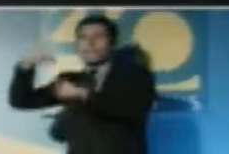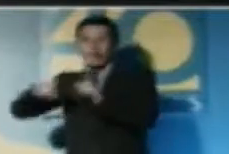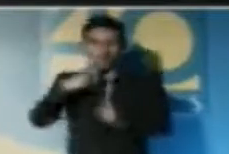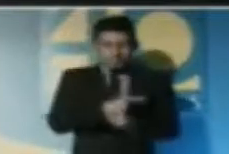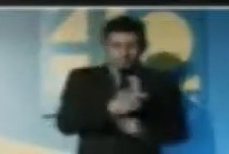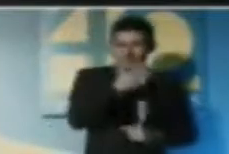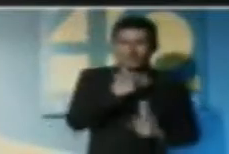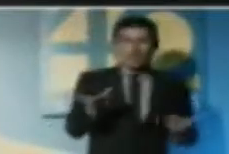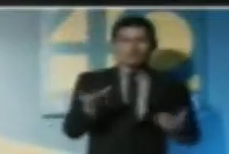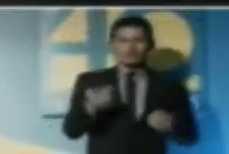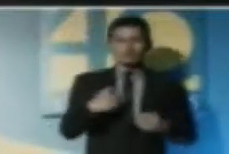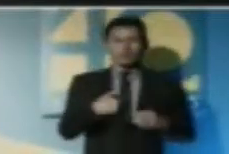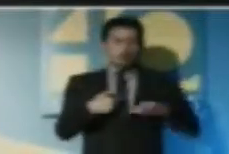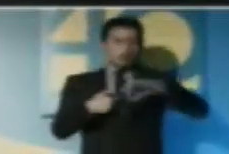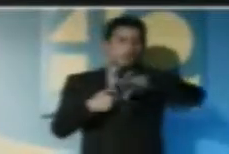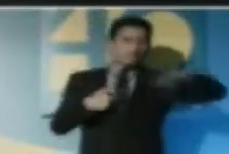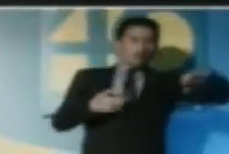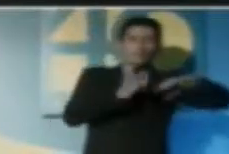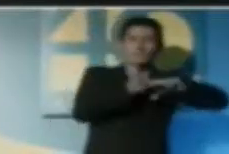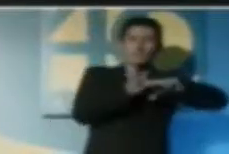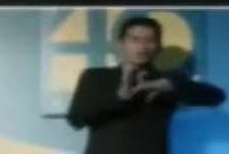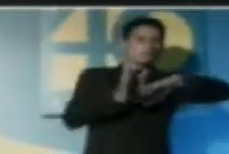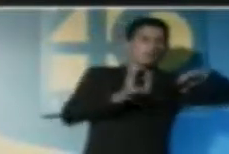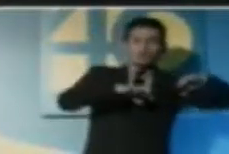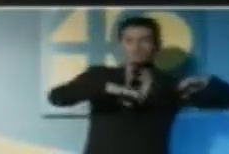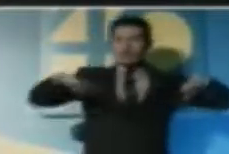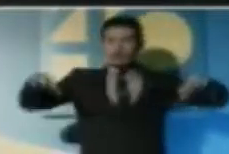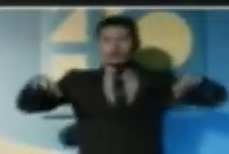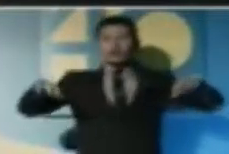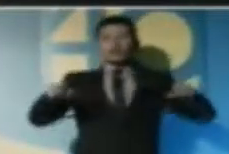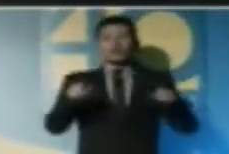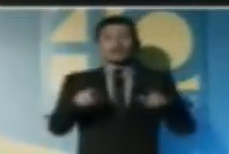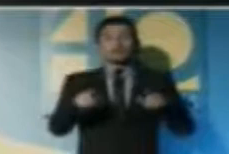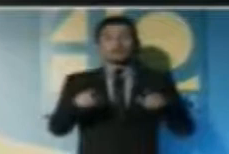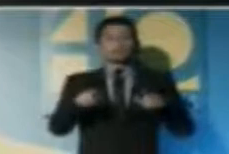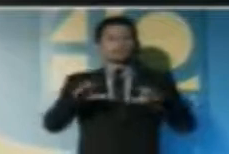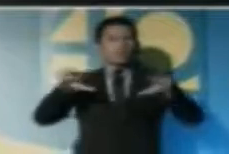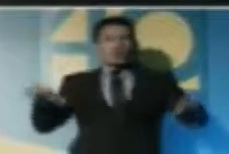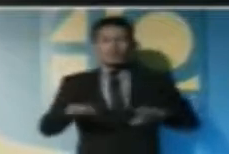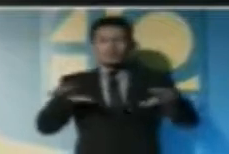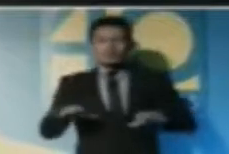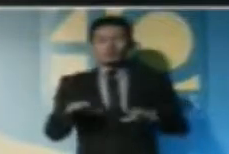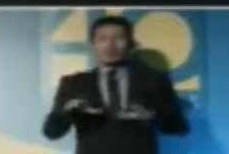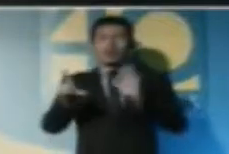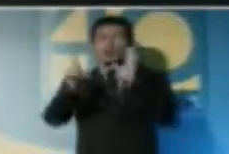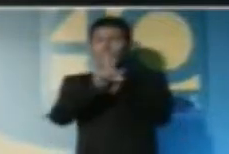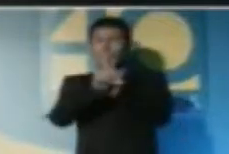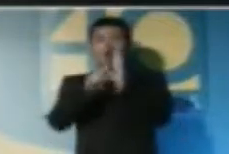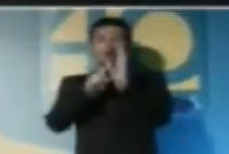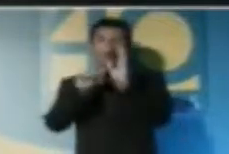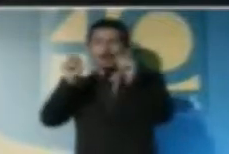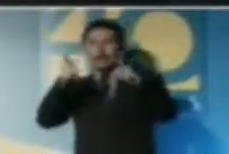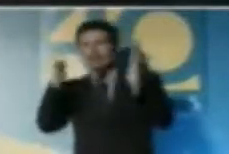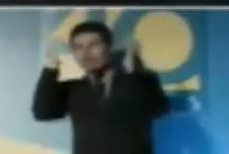Media humanidad vive de la otra media. En río revuelto, ganancia de pescadores. Echa la ley, echa la